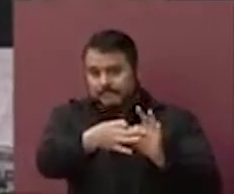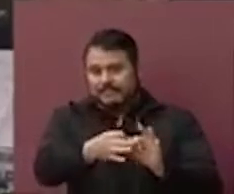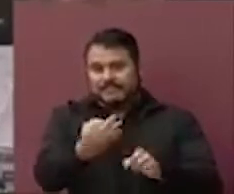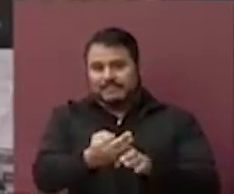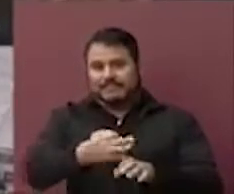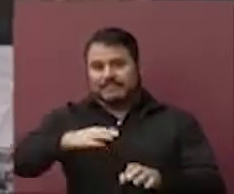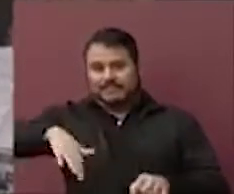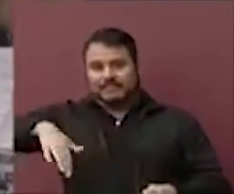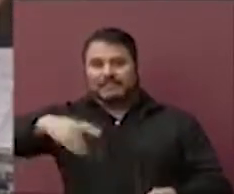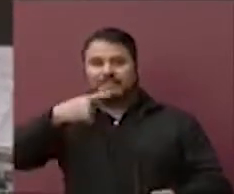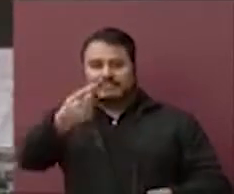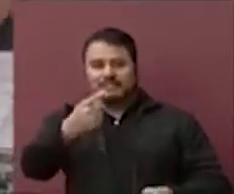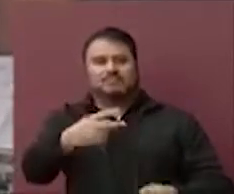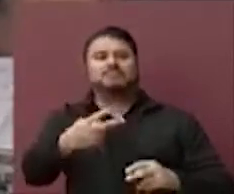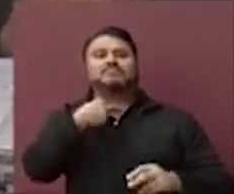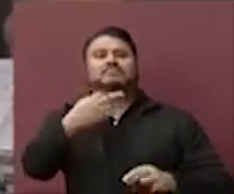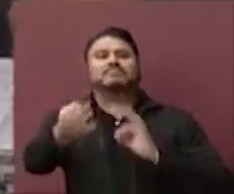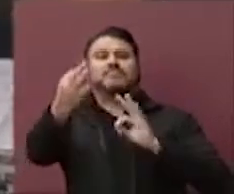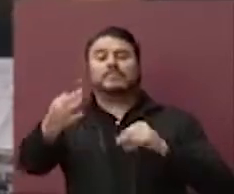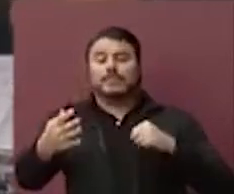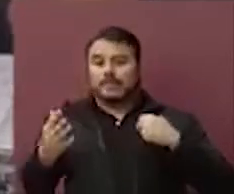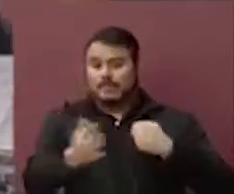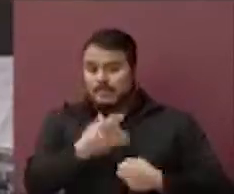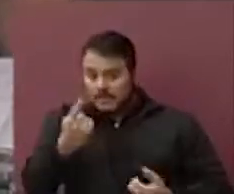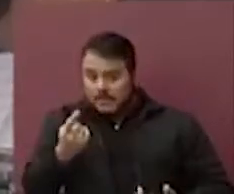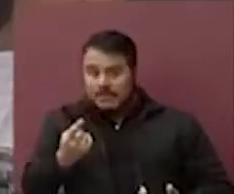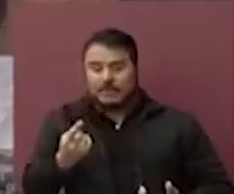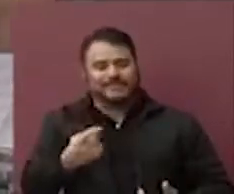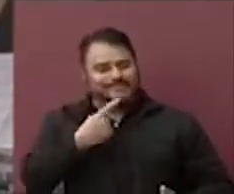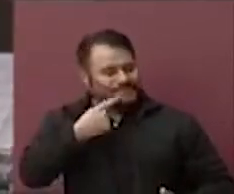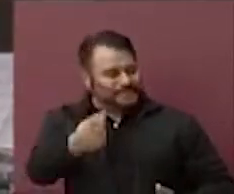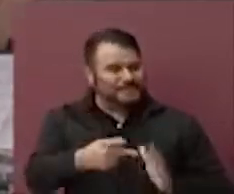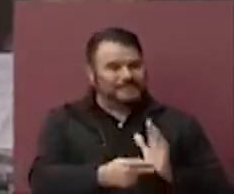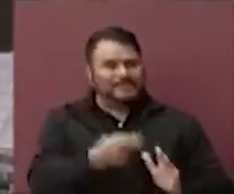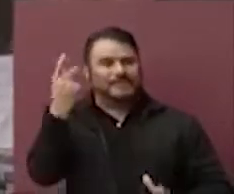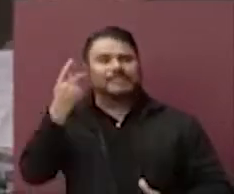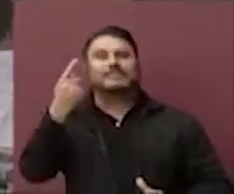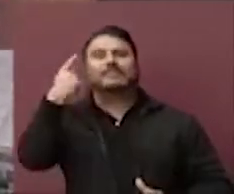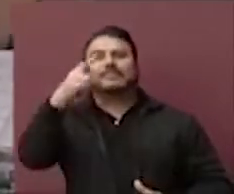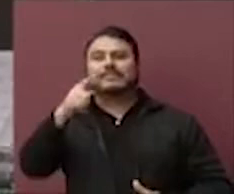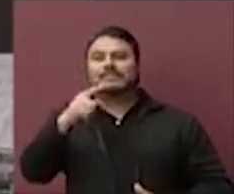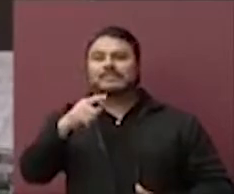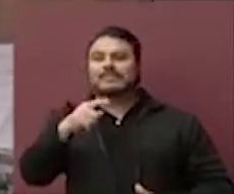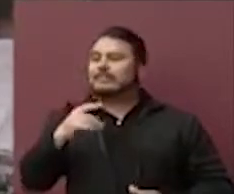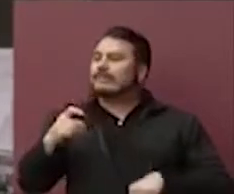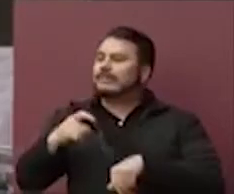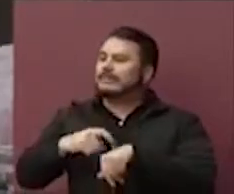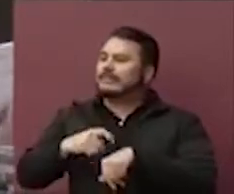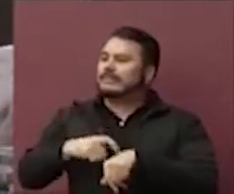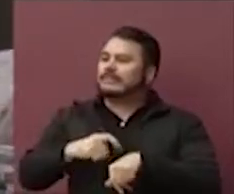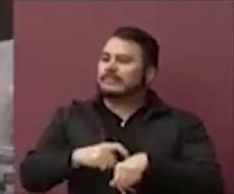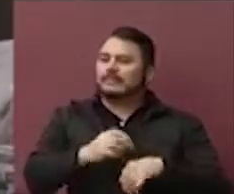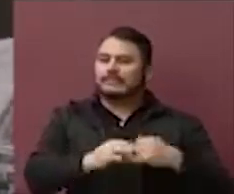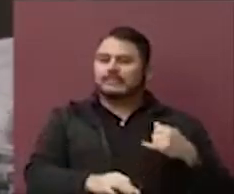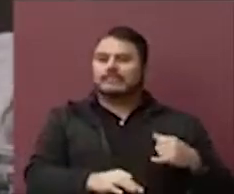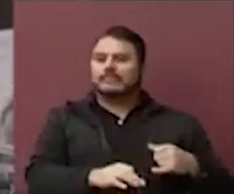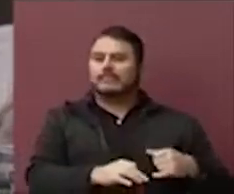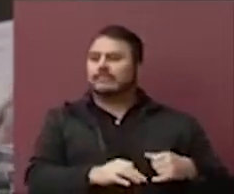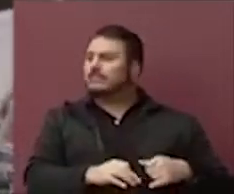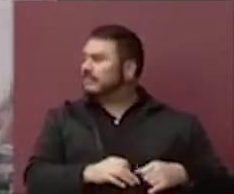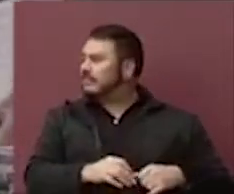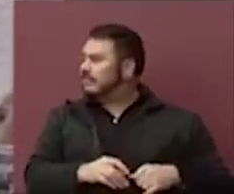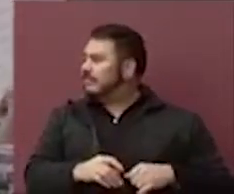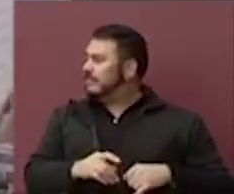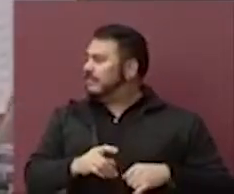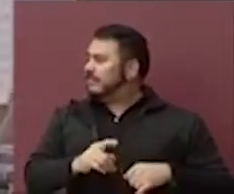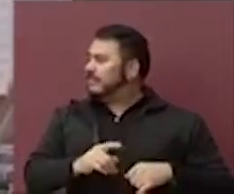a este reto. ¿Por qué? Insisto, querida por el bien... regidora, su tiempo ha fenecido, puede concluir